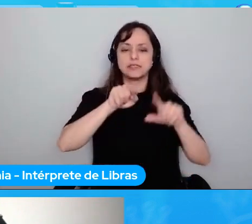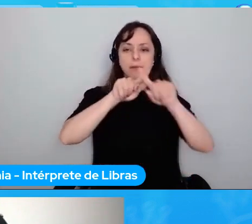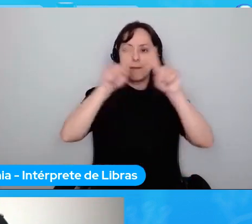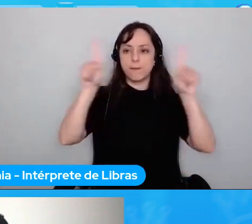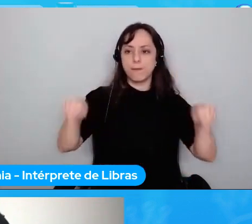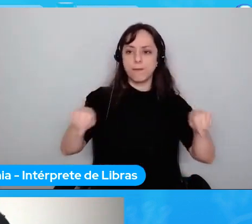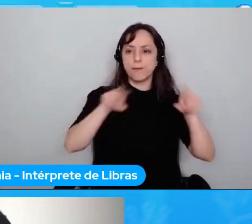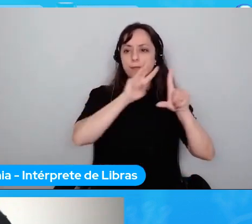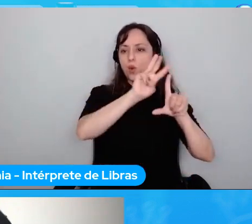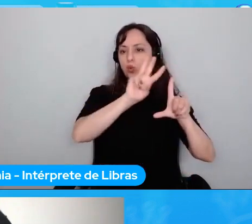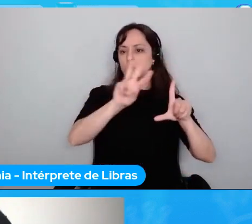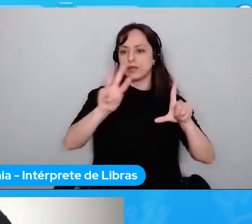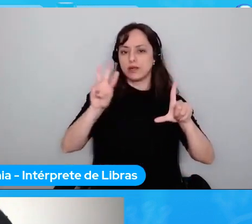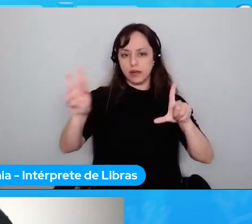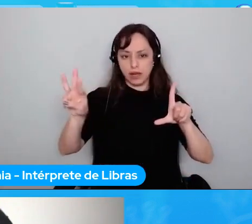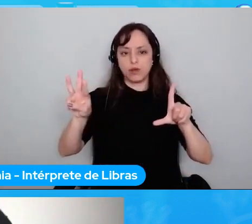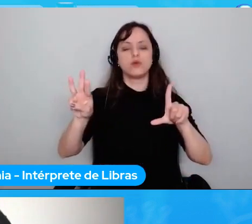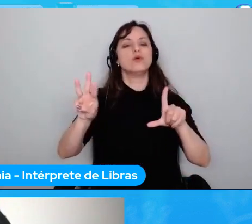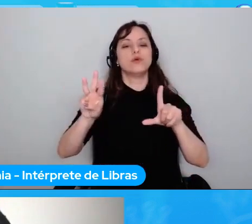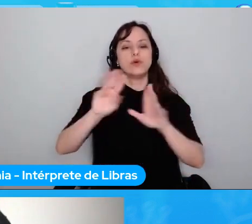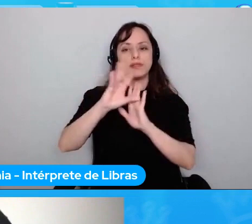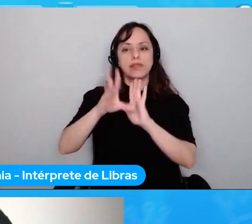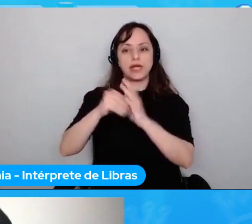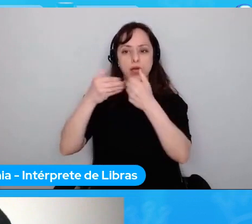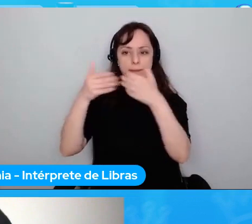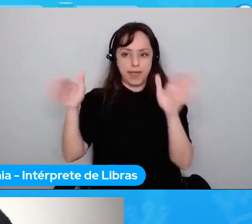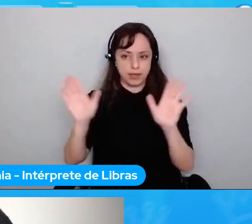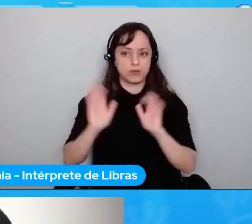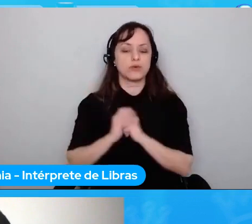está armando. O sea,